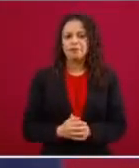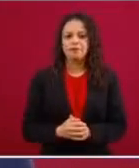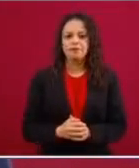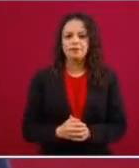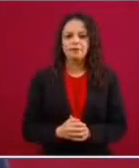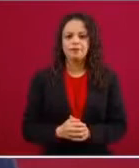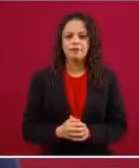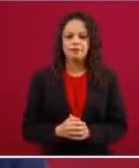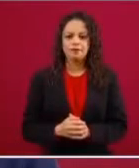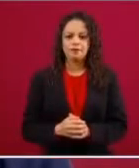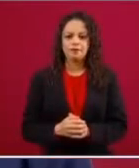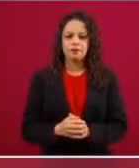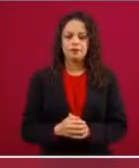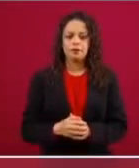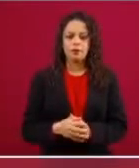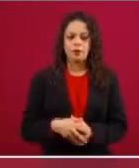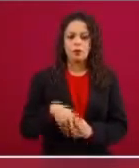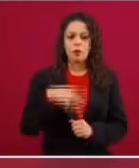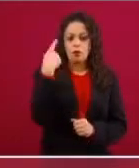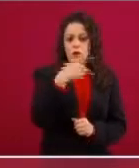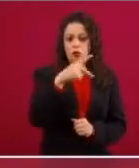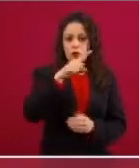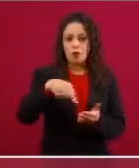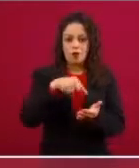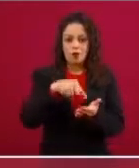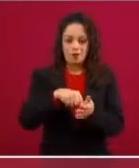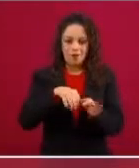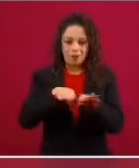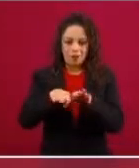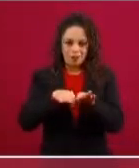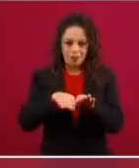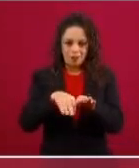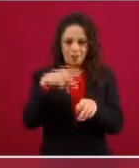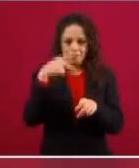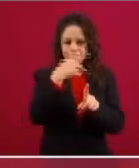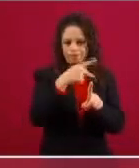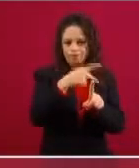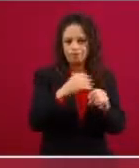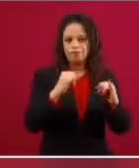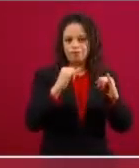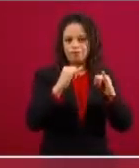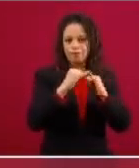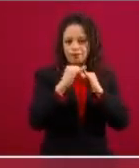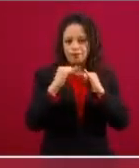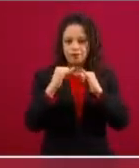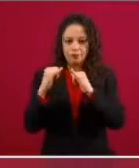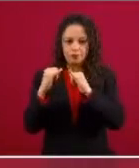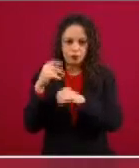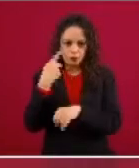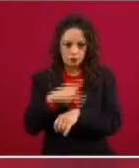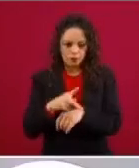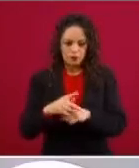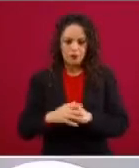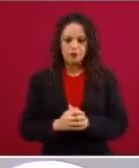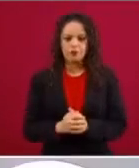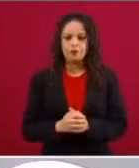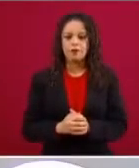trabajando en sus mismas instituciones, no en hospitales